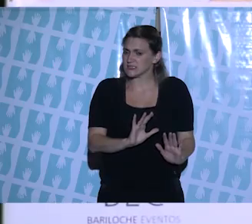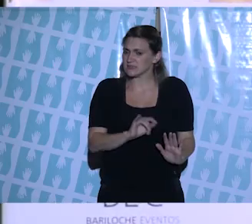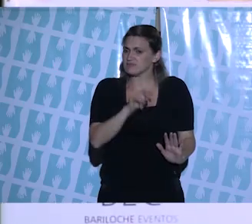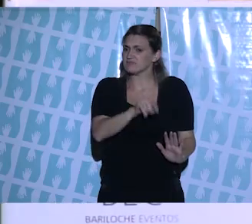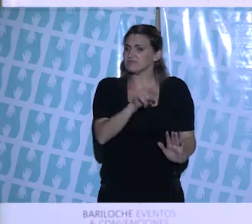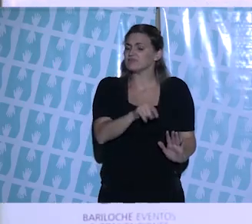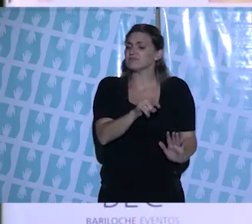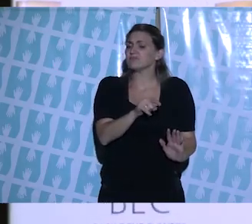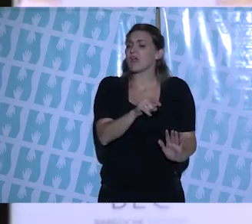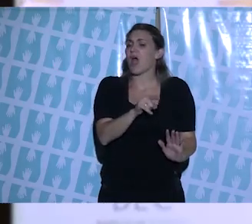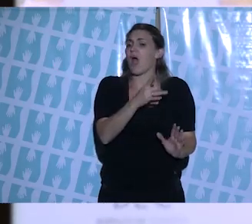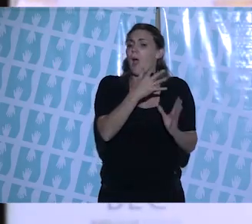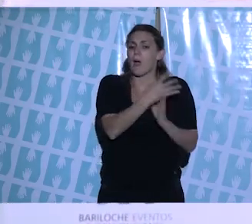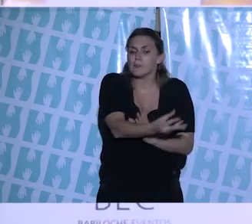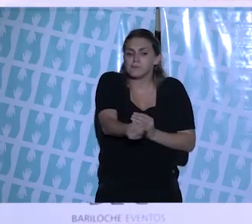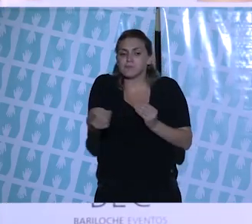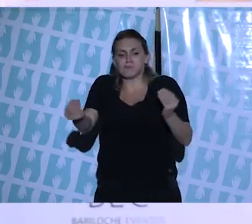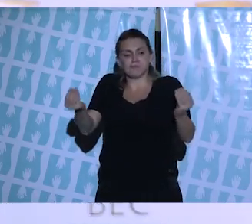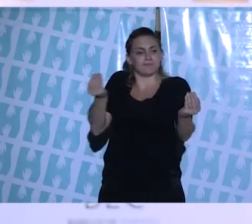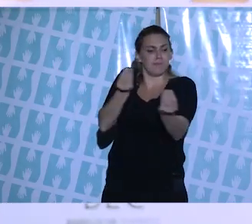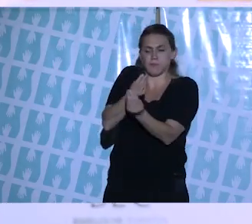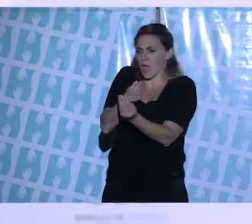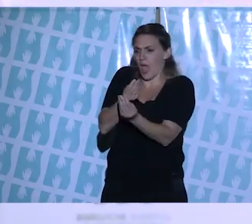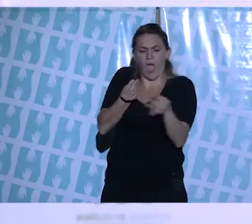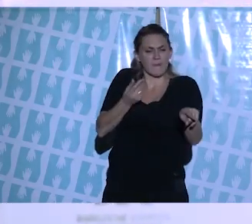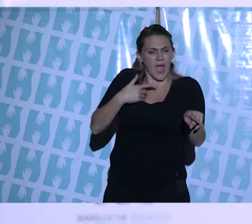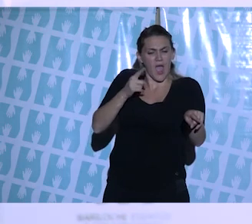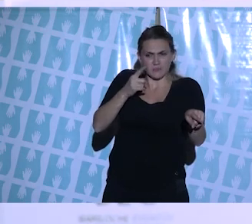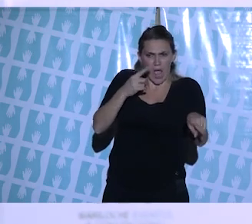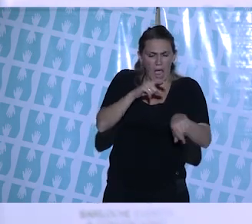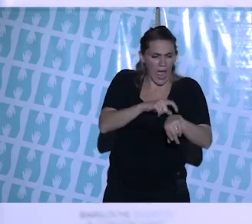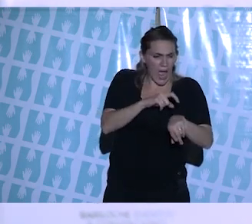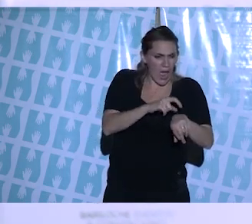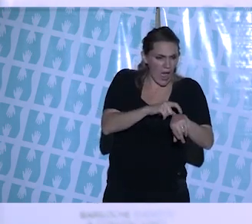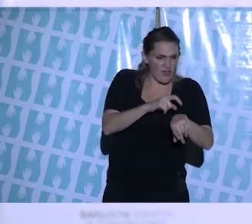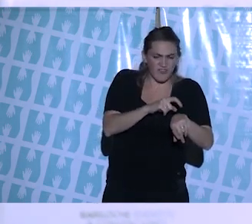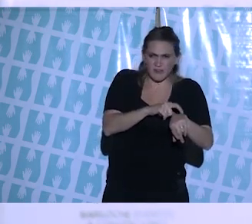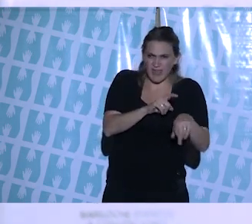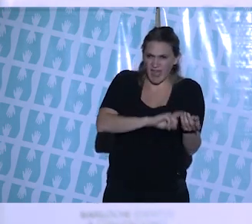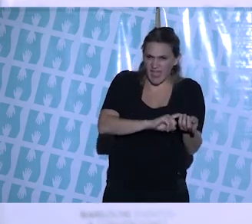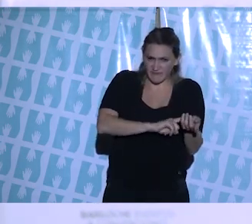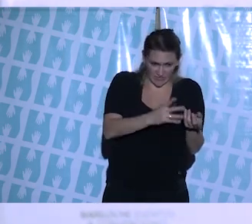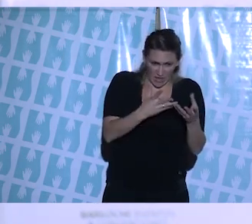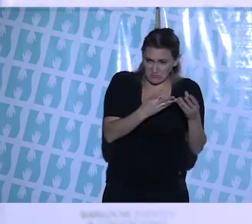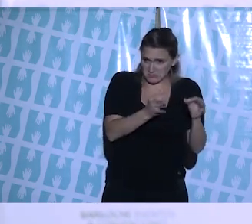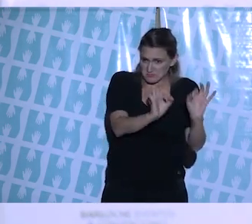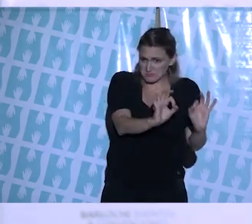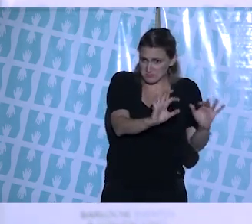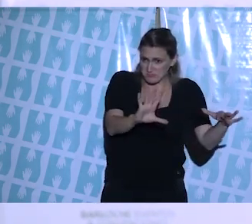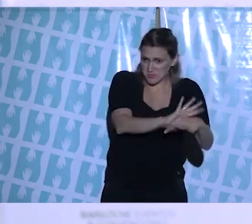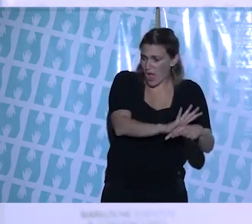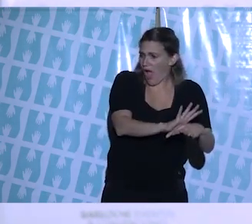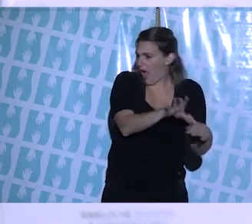llama reposicionamiento de drogas. Drogas que están disponibles en el mercado y que se usan para otras